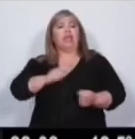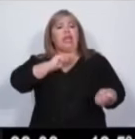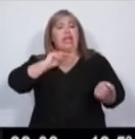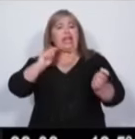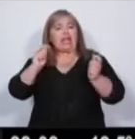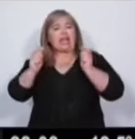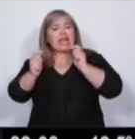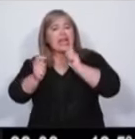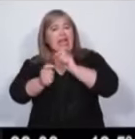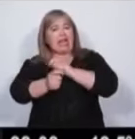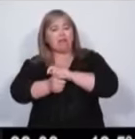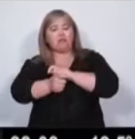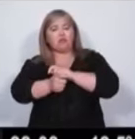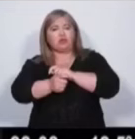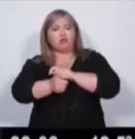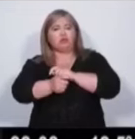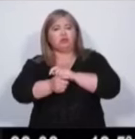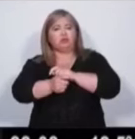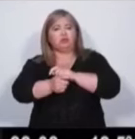no es